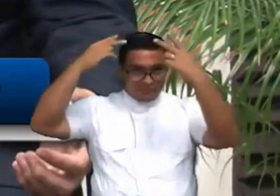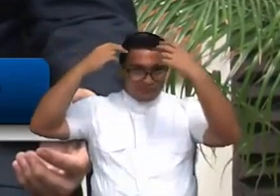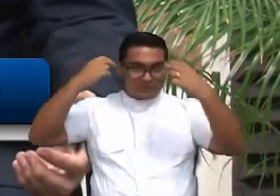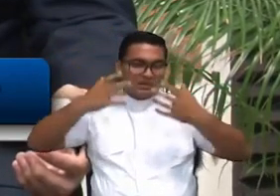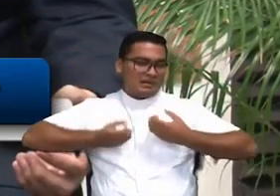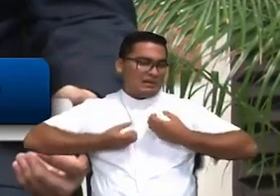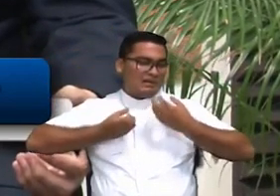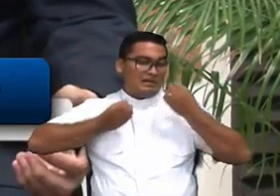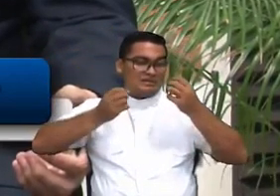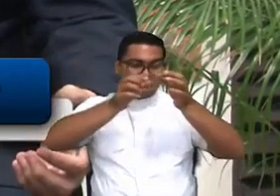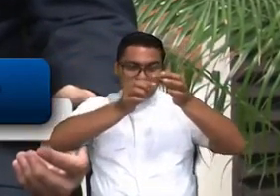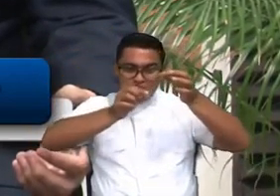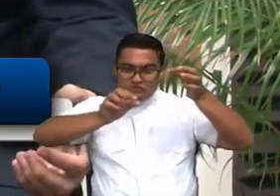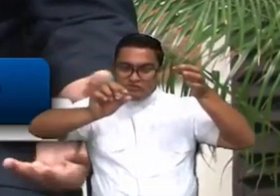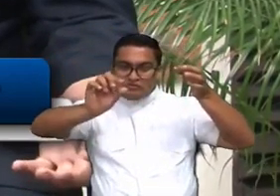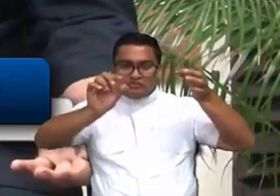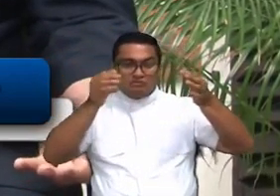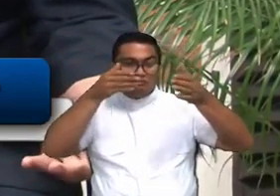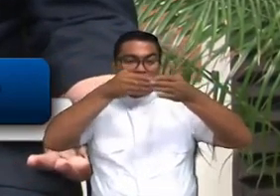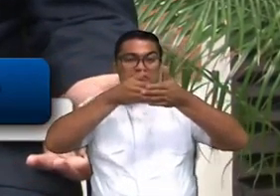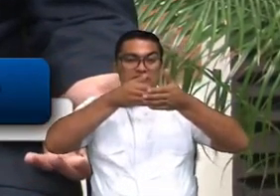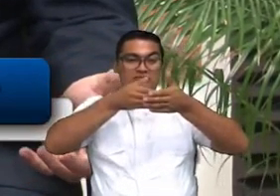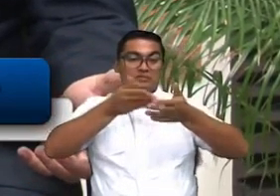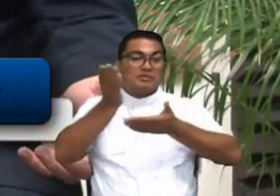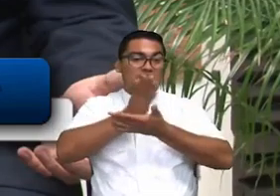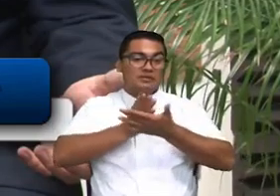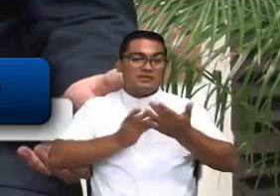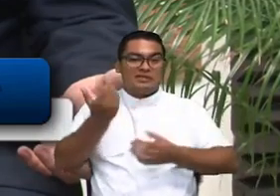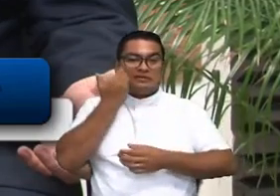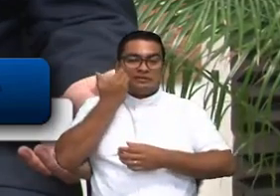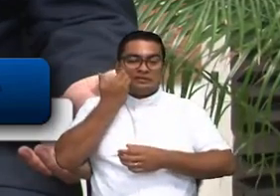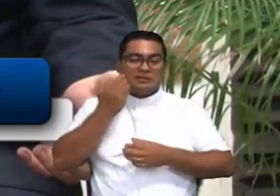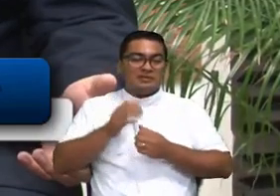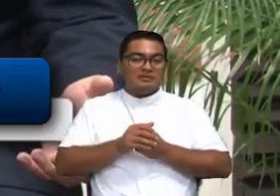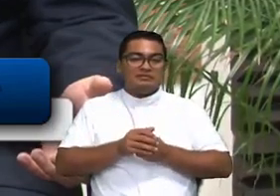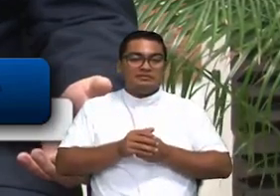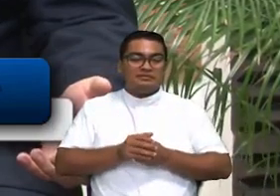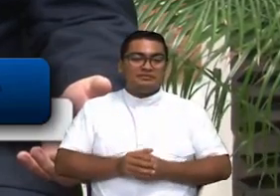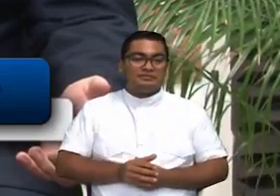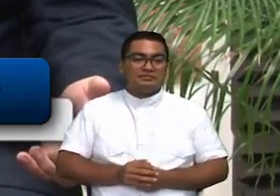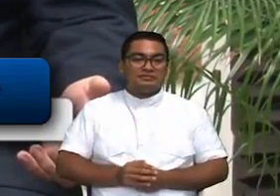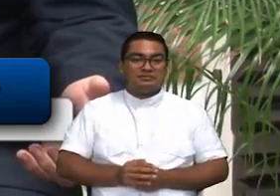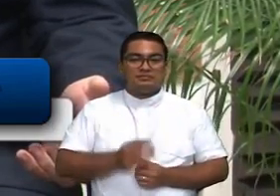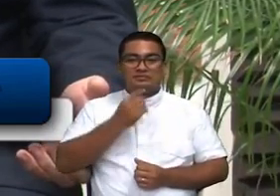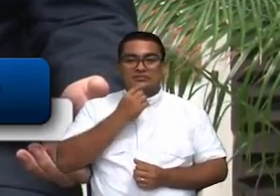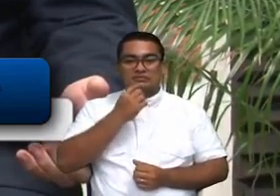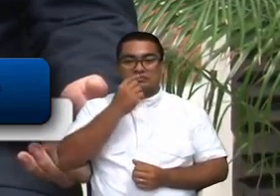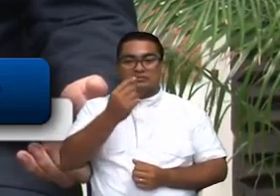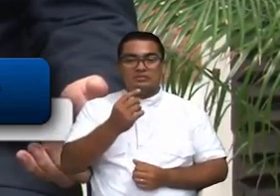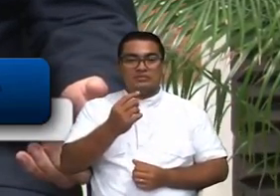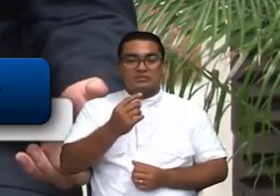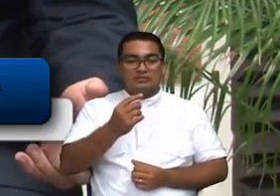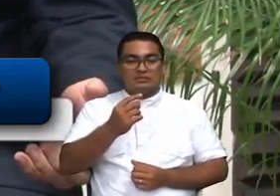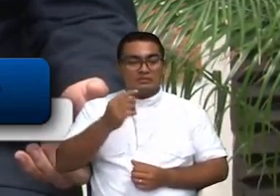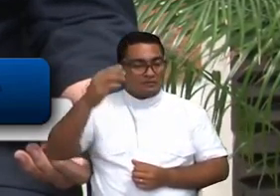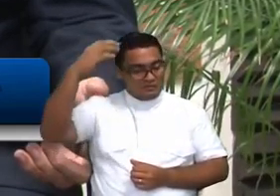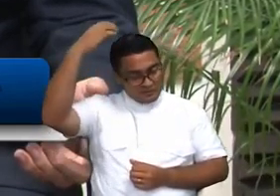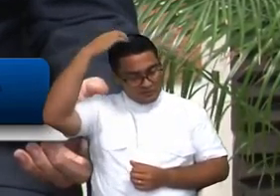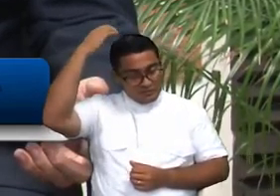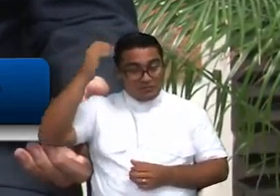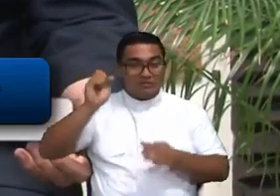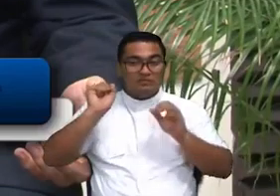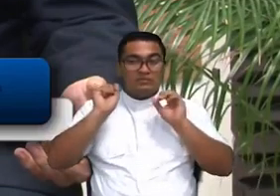tipo de enfermedad, ya sea infecciosa en lo que es el encéfalo, en cuello